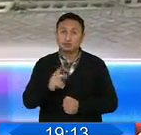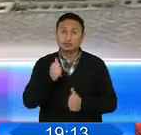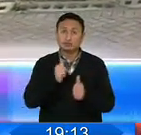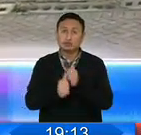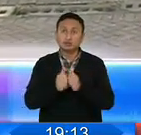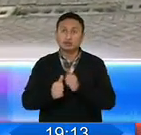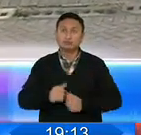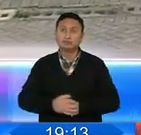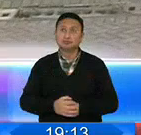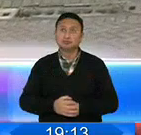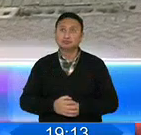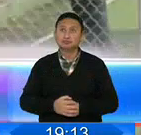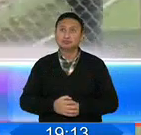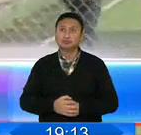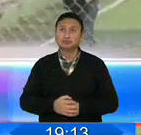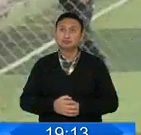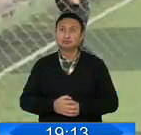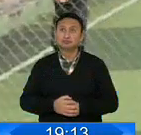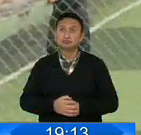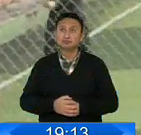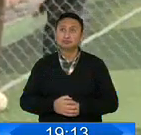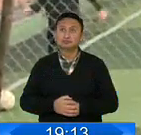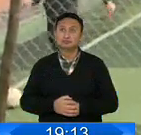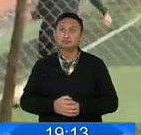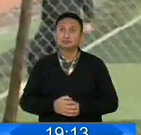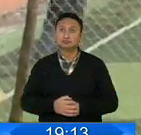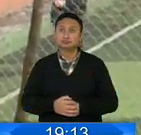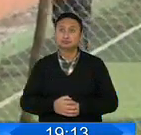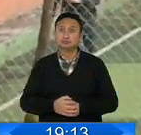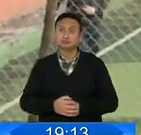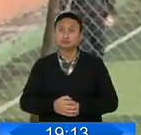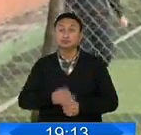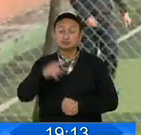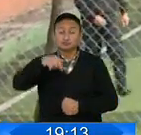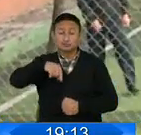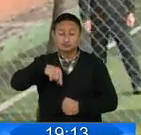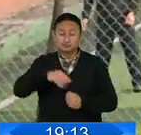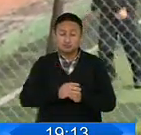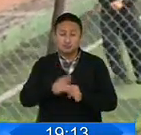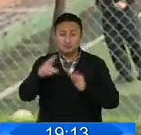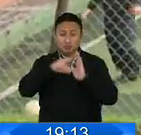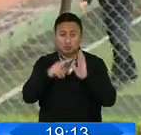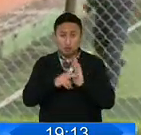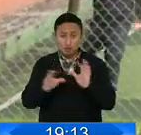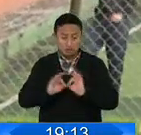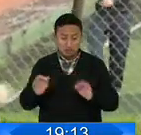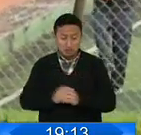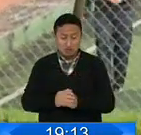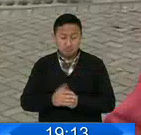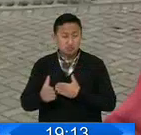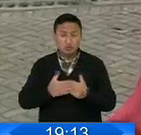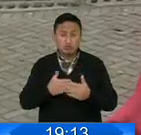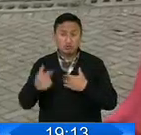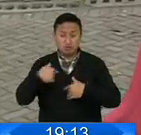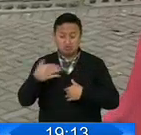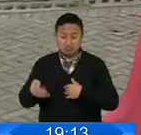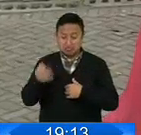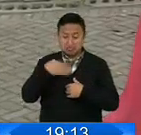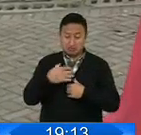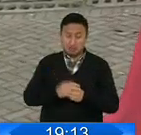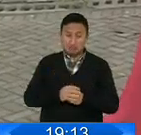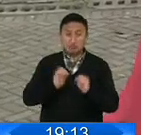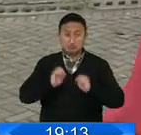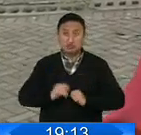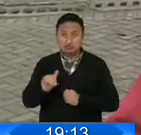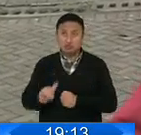física recreacional. Además mencionaron que no se han contagiado pese a no acatar las recomendaciones de bioseguridad. Nos juntamos y estamos